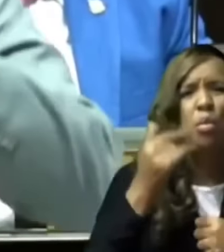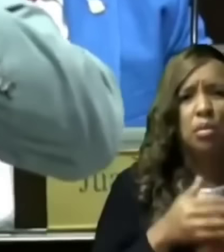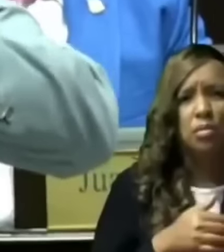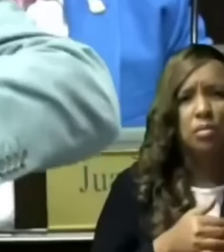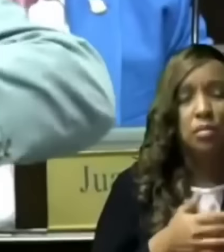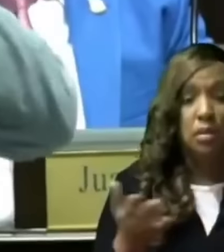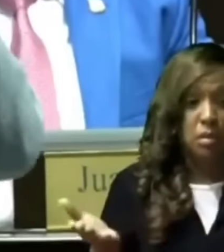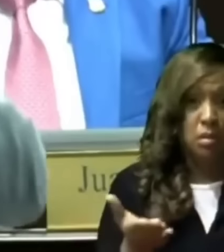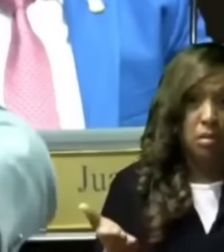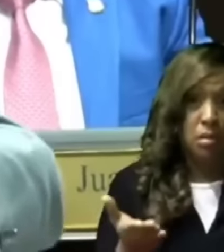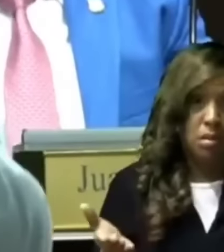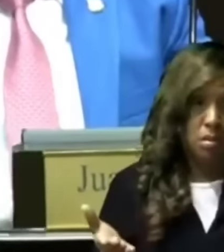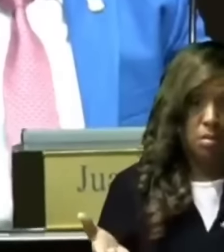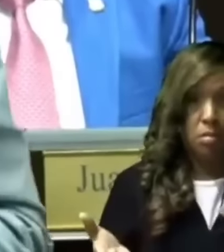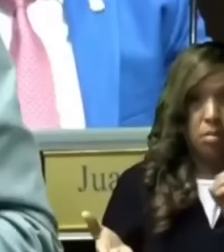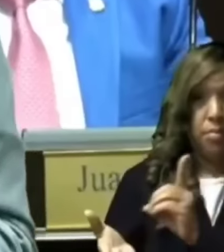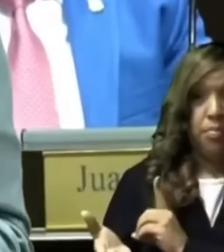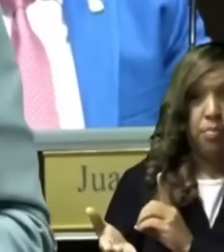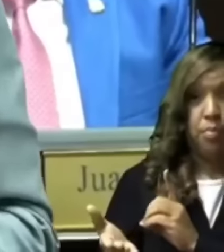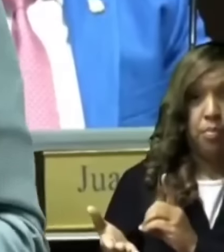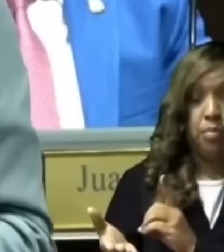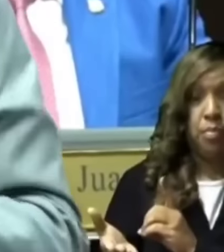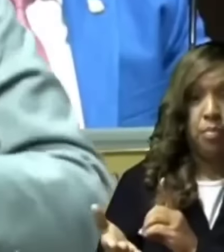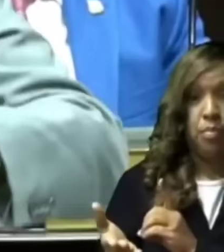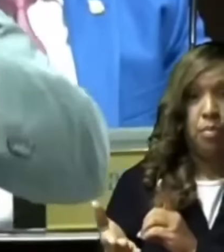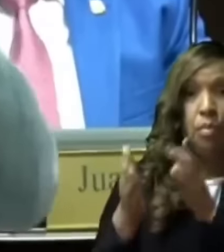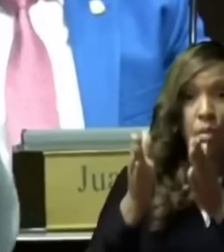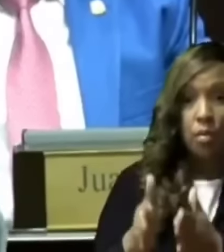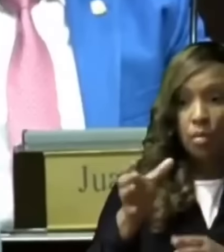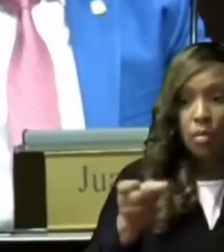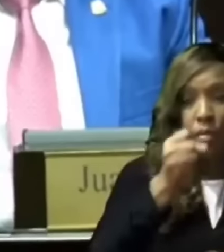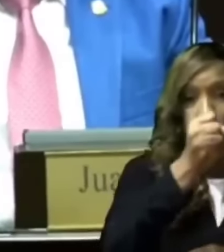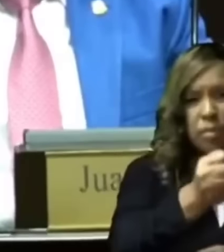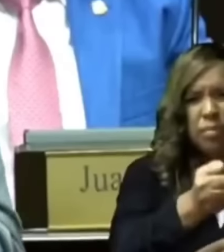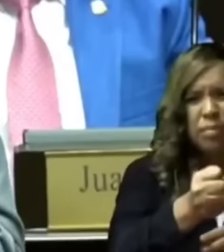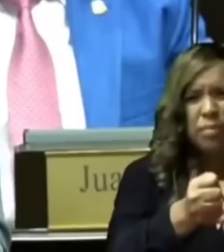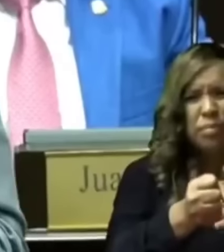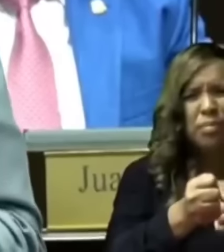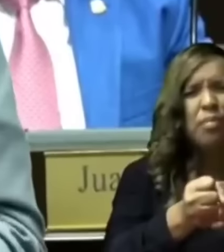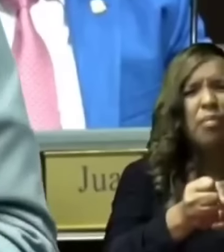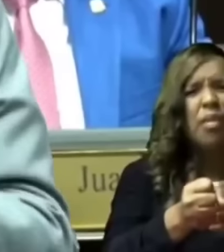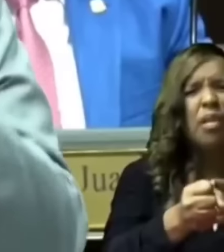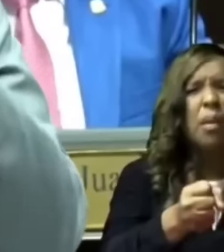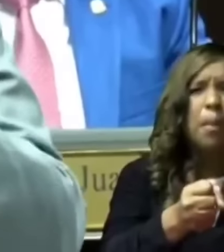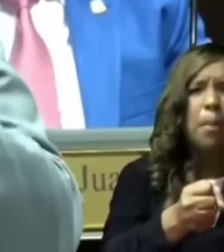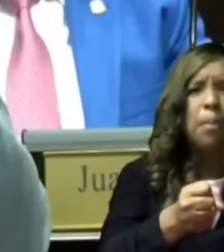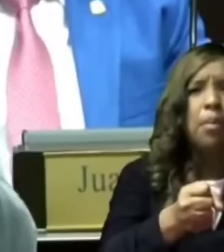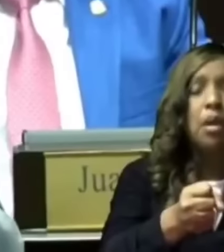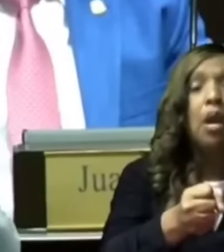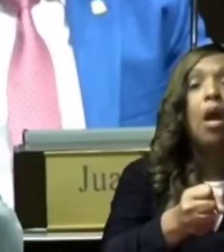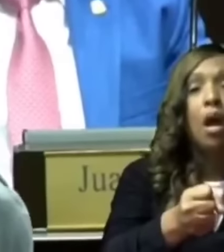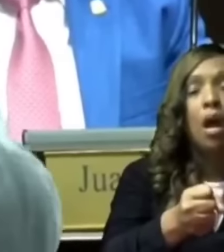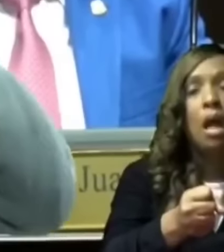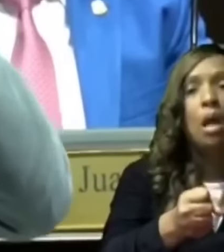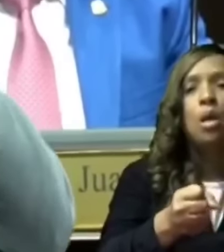Si verificamos el último censo que se realizó en la República Dominicana, el crecimiento